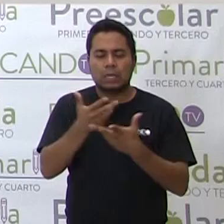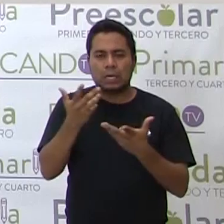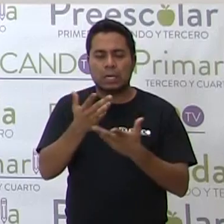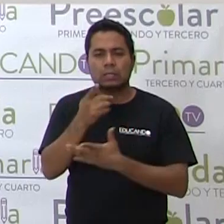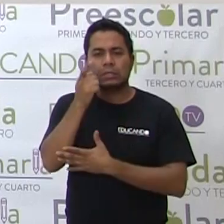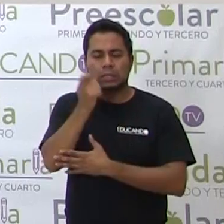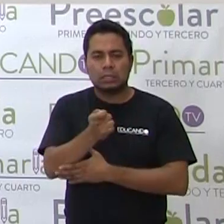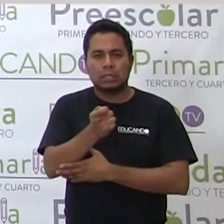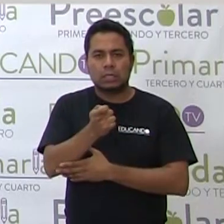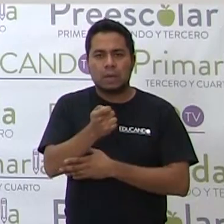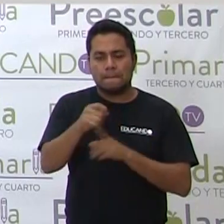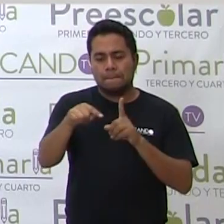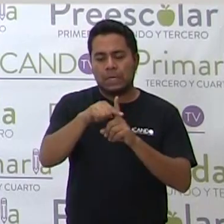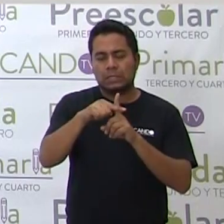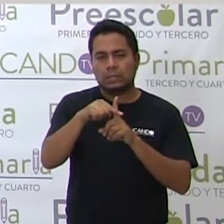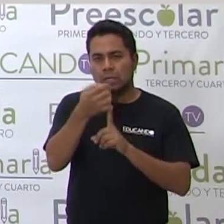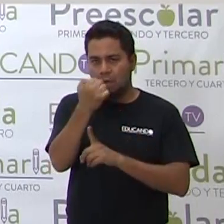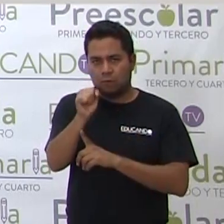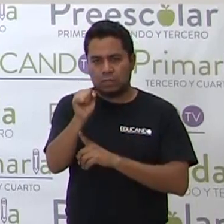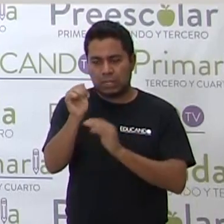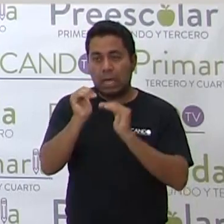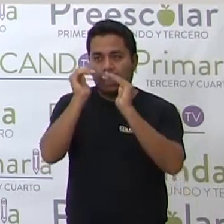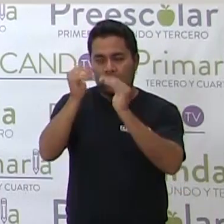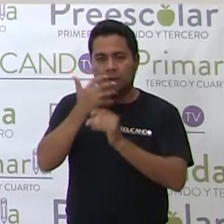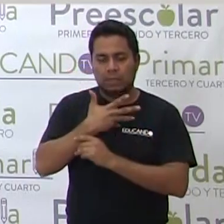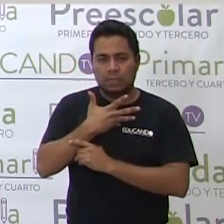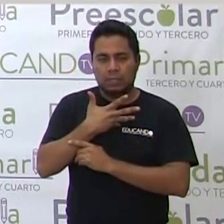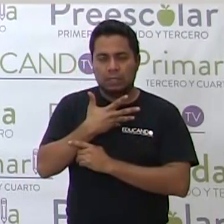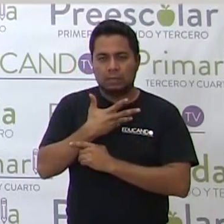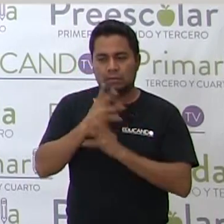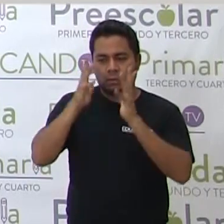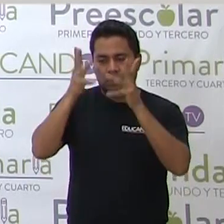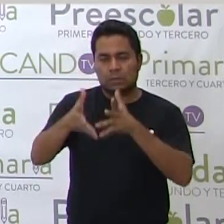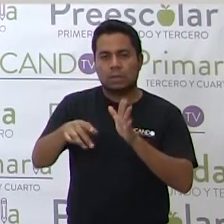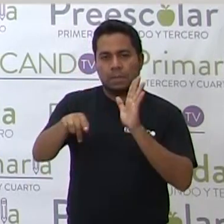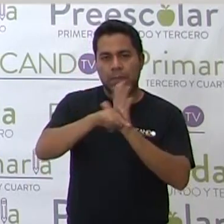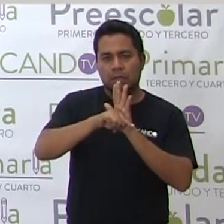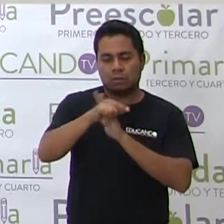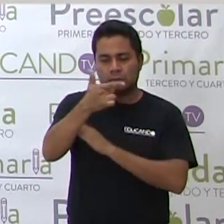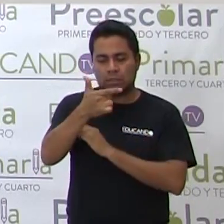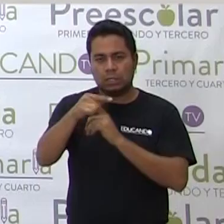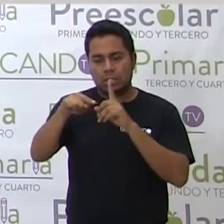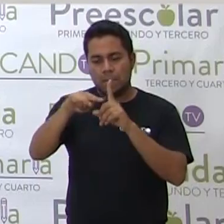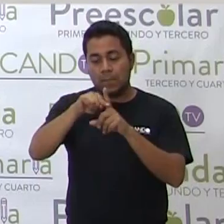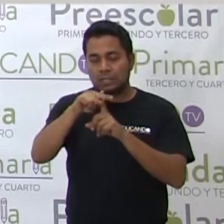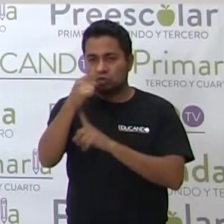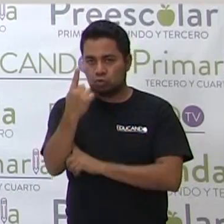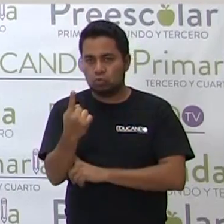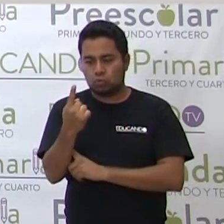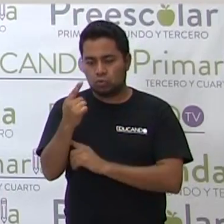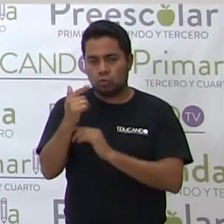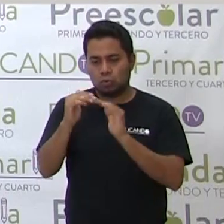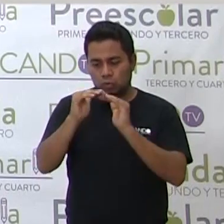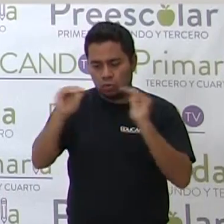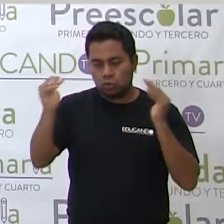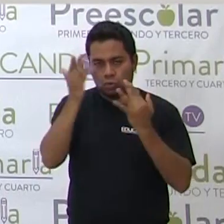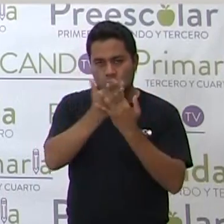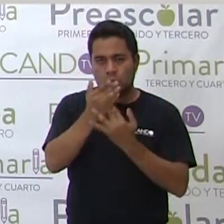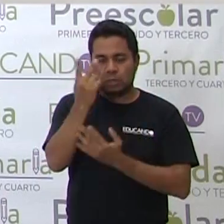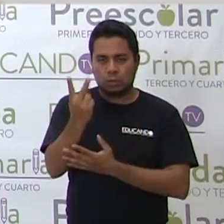cuenta el signo más que está arriba entonces queda como -7 + 1 sobre